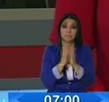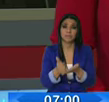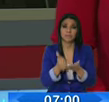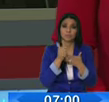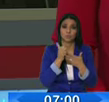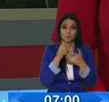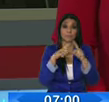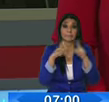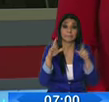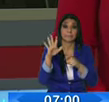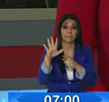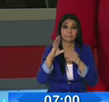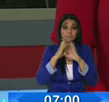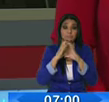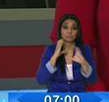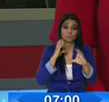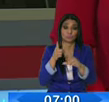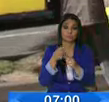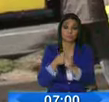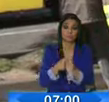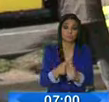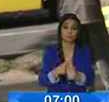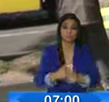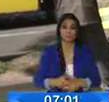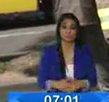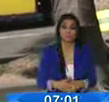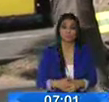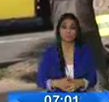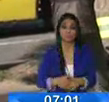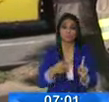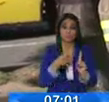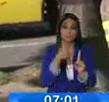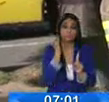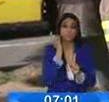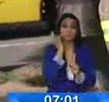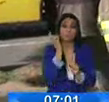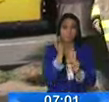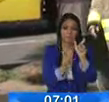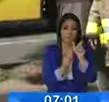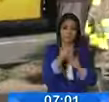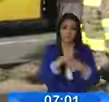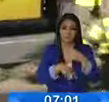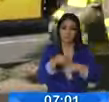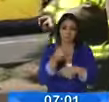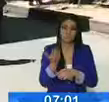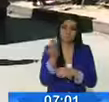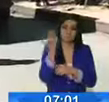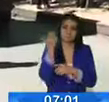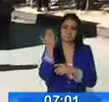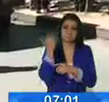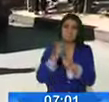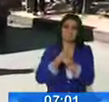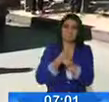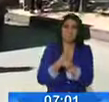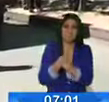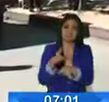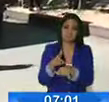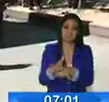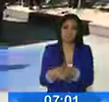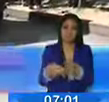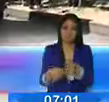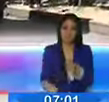compañía de transporte gaby salazar estaba entre los heridos que dijo el percance de tránsito registrado la semana pasada